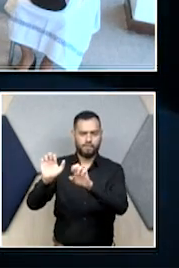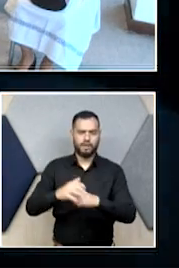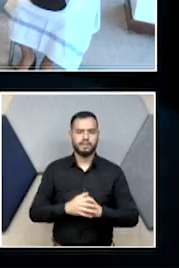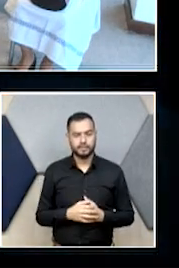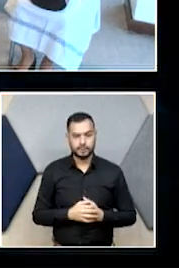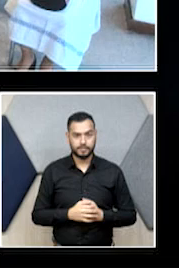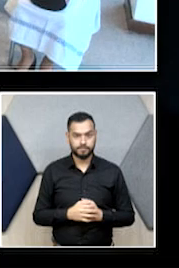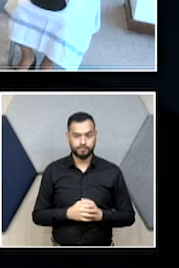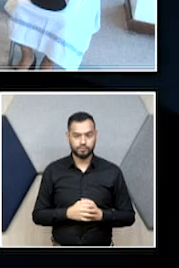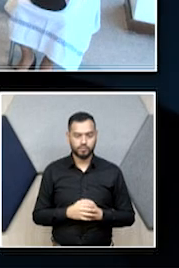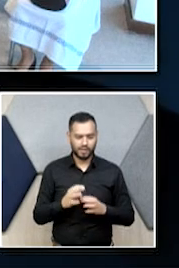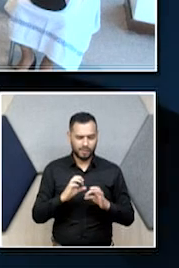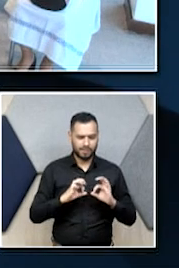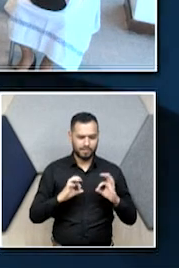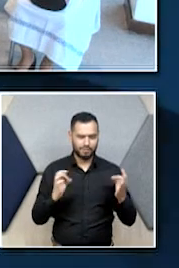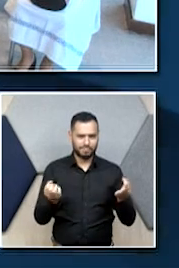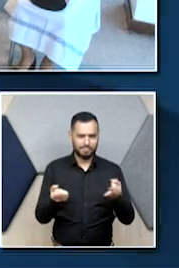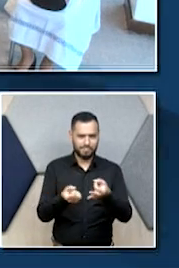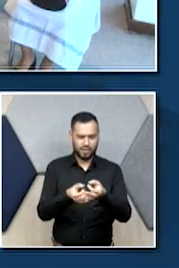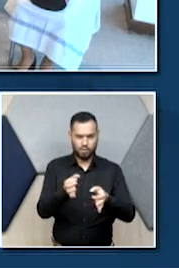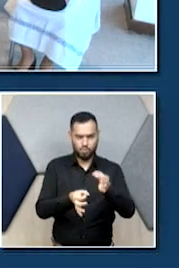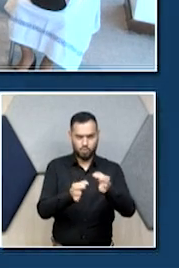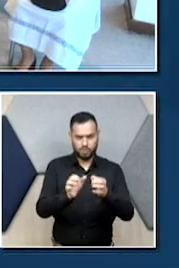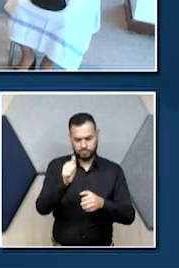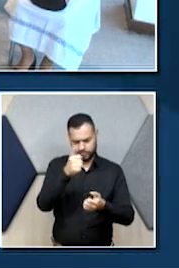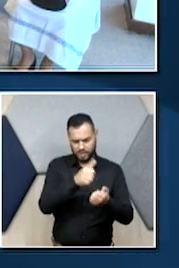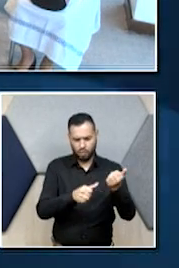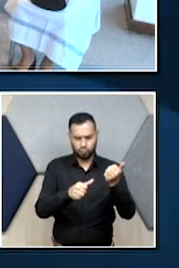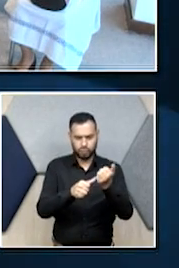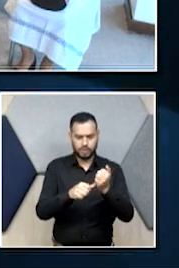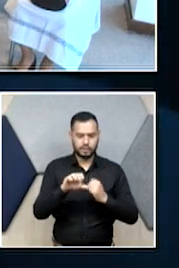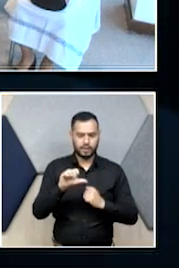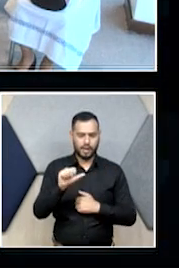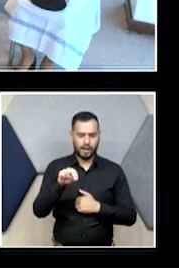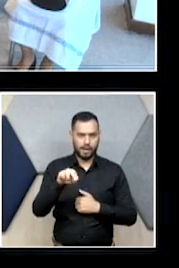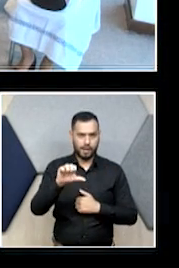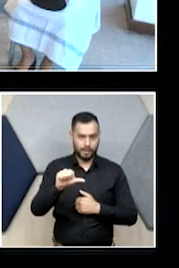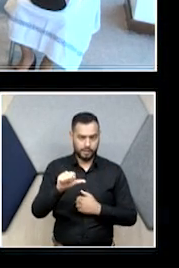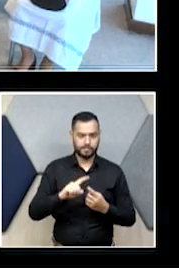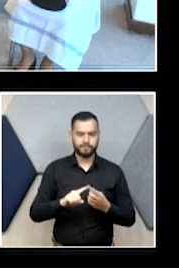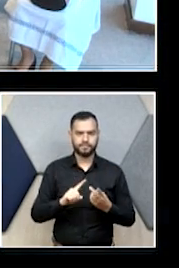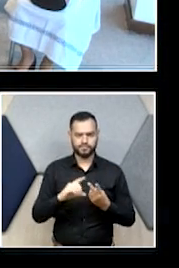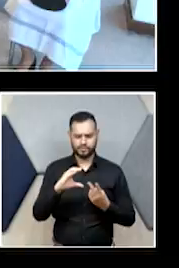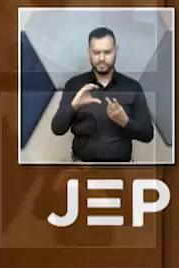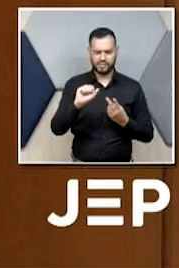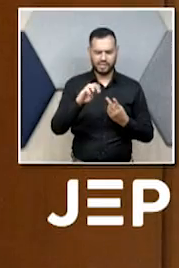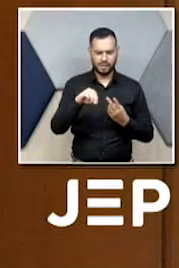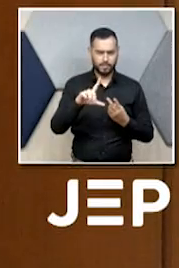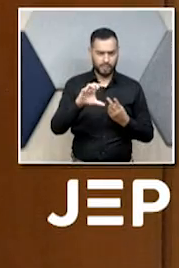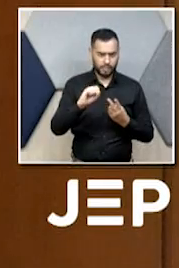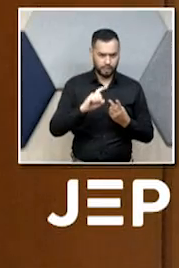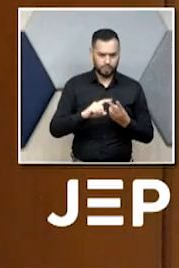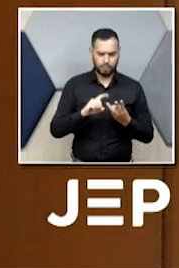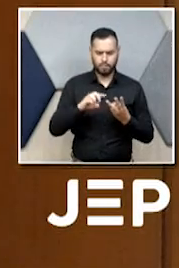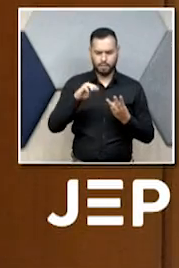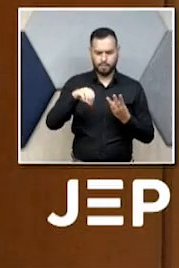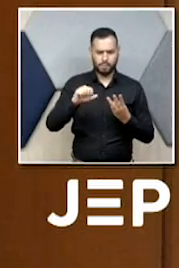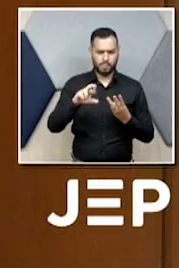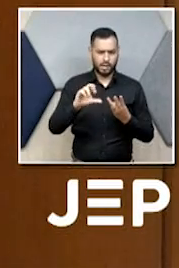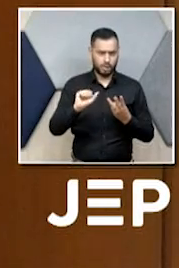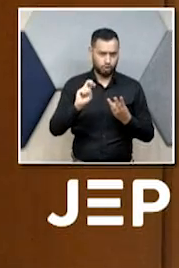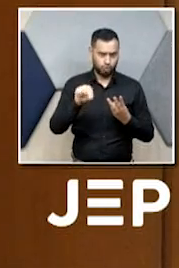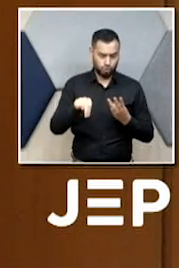magistrados auxiliares Ana María Mondragón, Camilo Ernesto Bernal, Marlon Andrés Bernal y